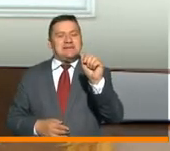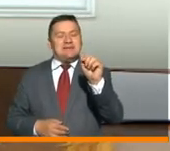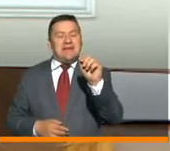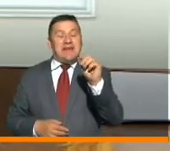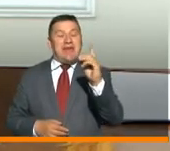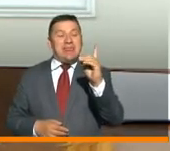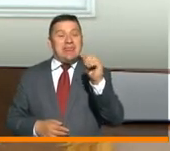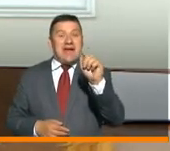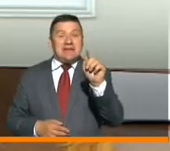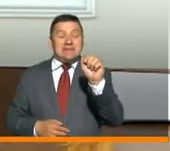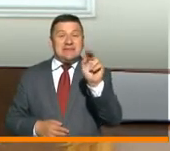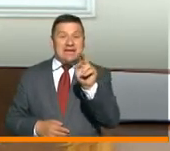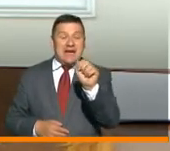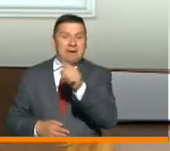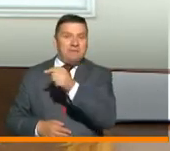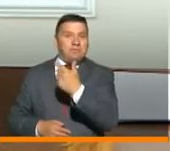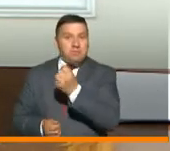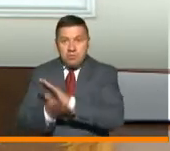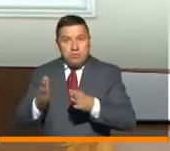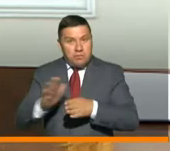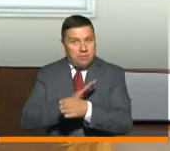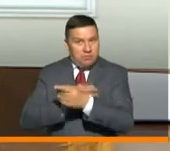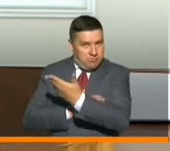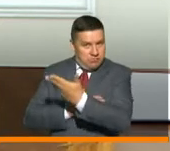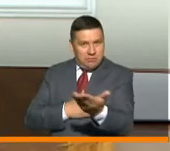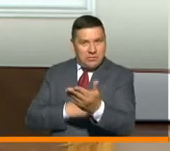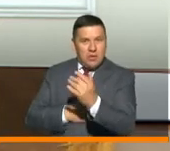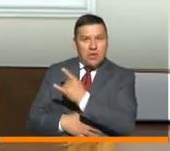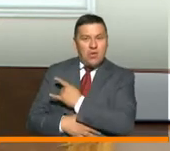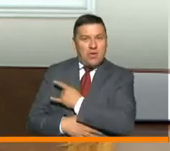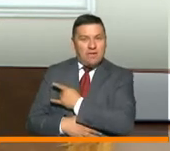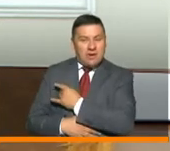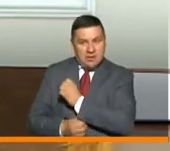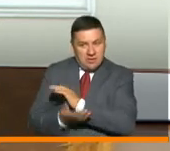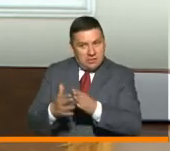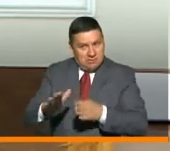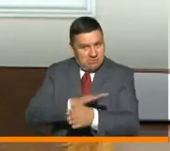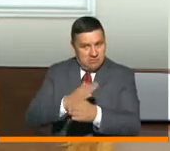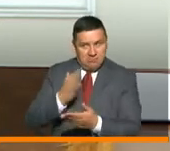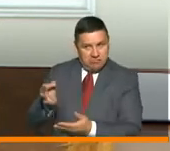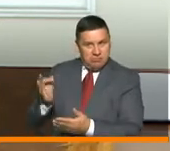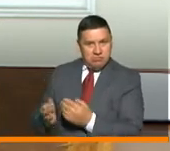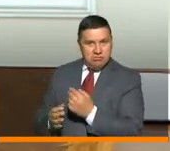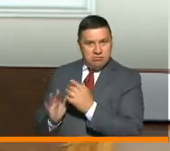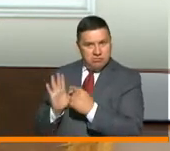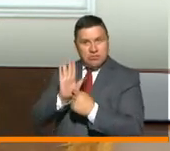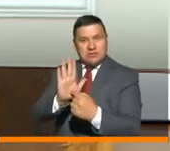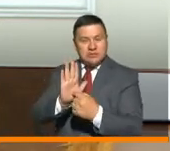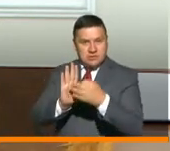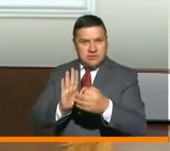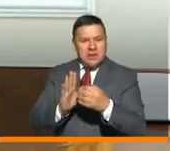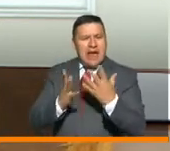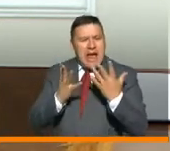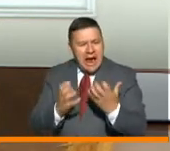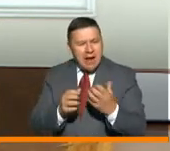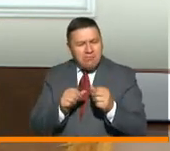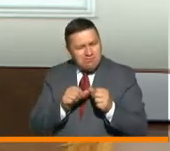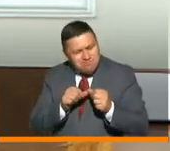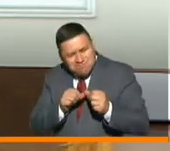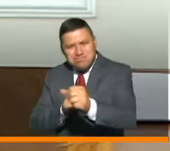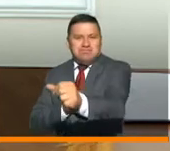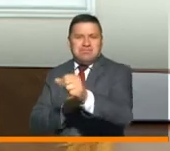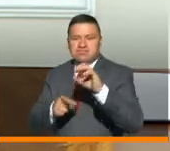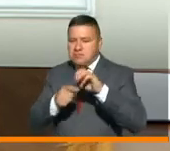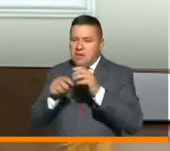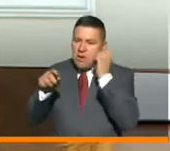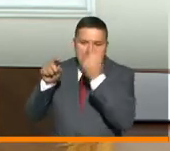que se ha beneficiado de esta gratuidad en la educación pública universitaria que queremos extender en nuestro país, hacerla